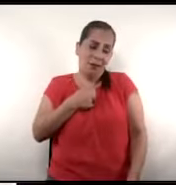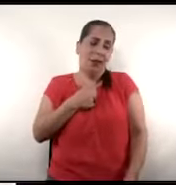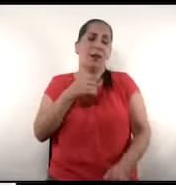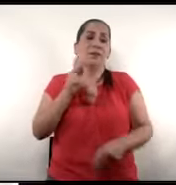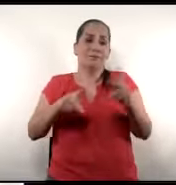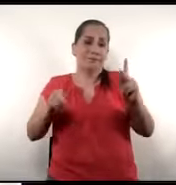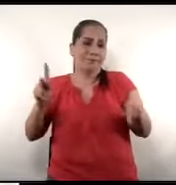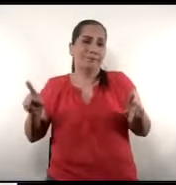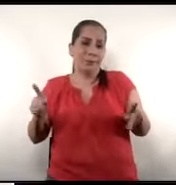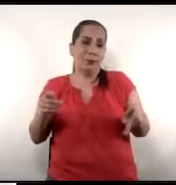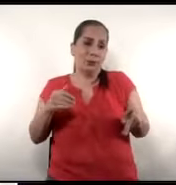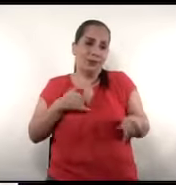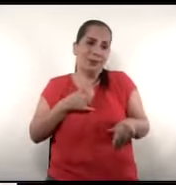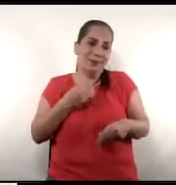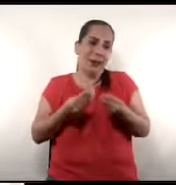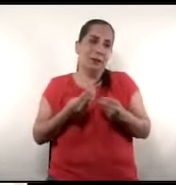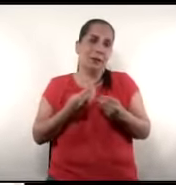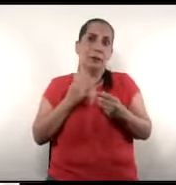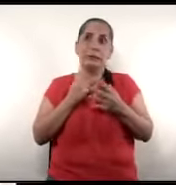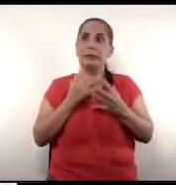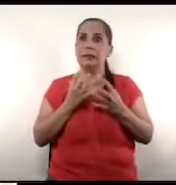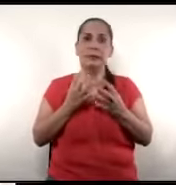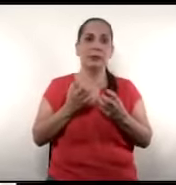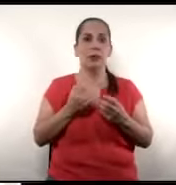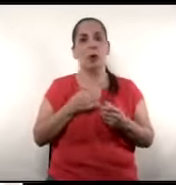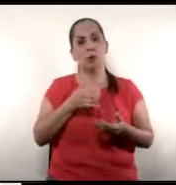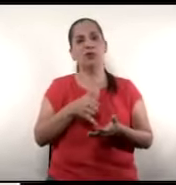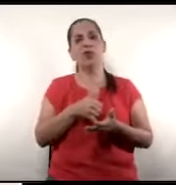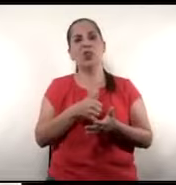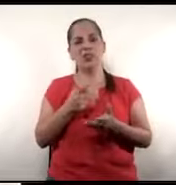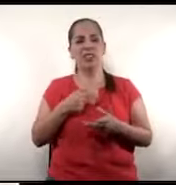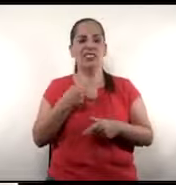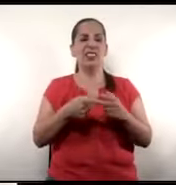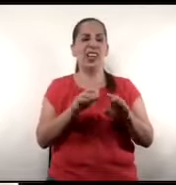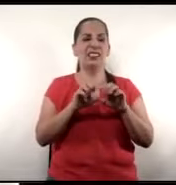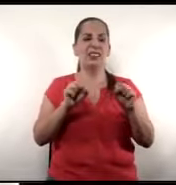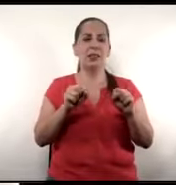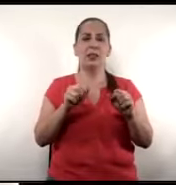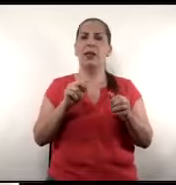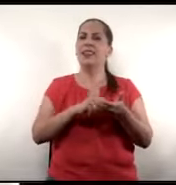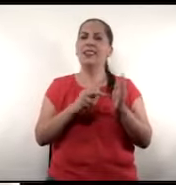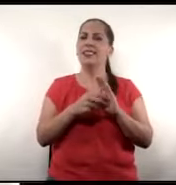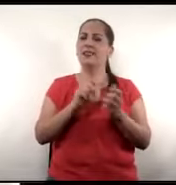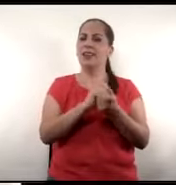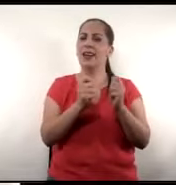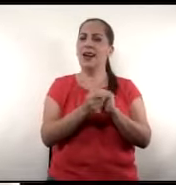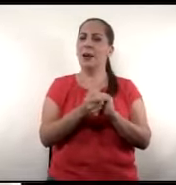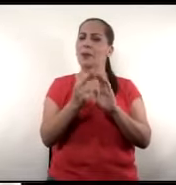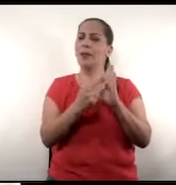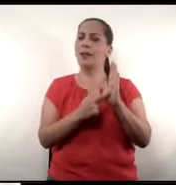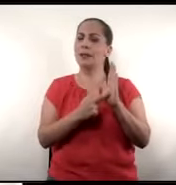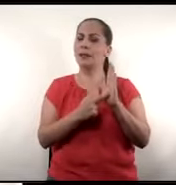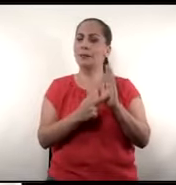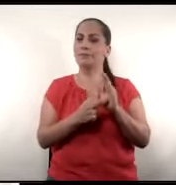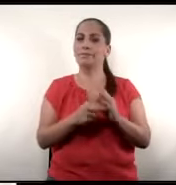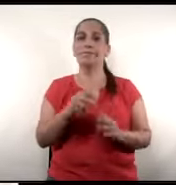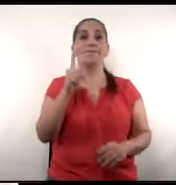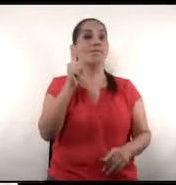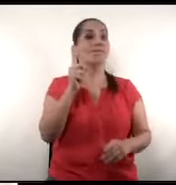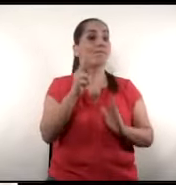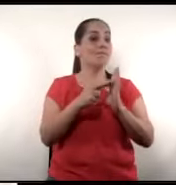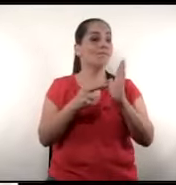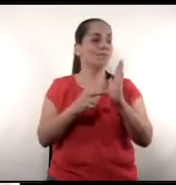que caerán en la tentación o que tendrán la debilidad. ¿A qué me refiero con cambiar las reglas del juego? Tenemos una regla